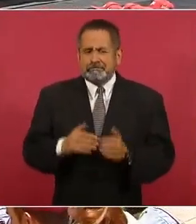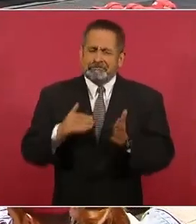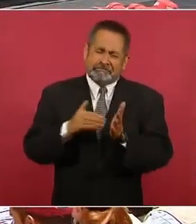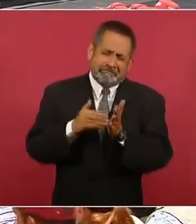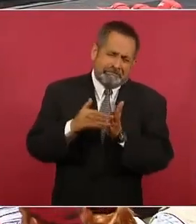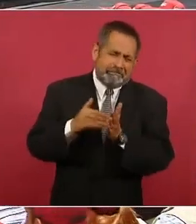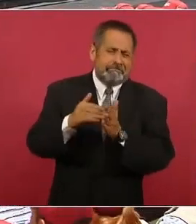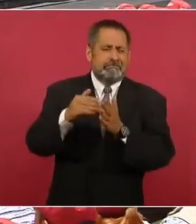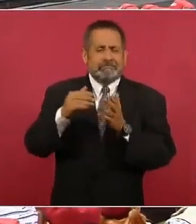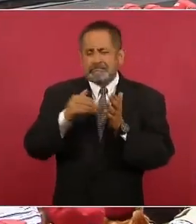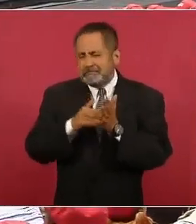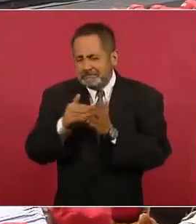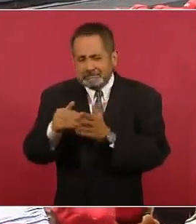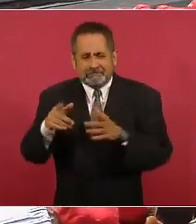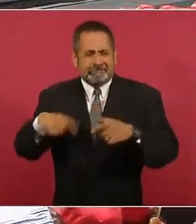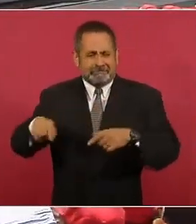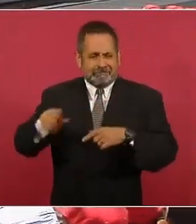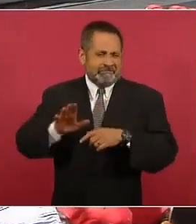enfermeros, de enfermeras?